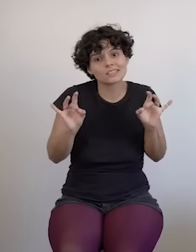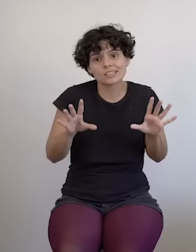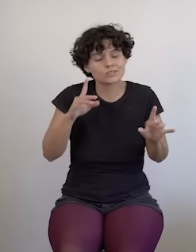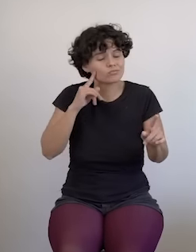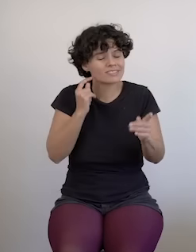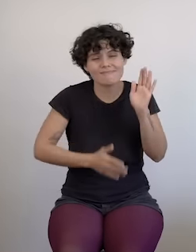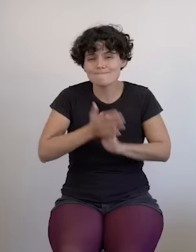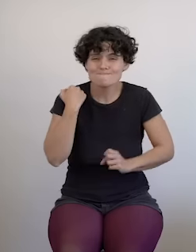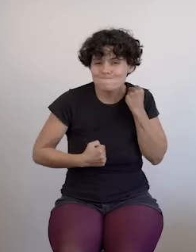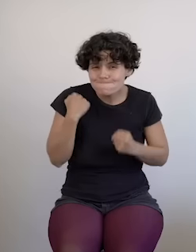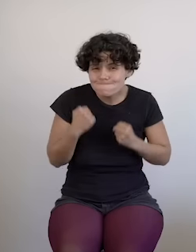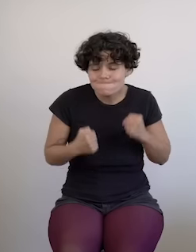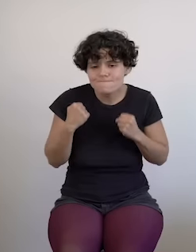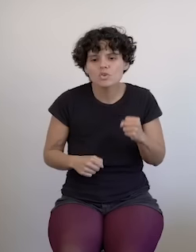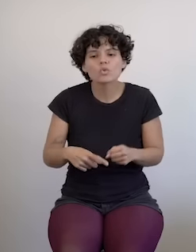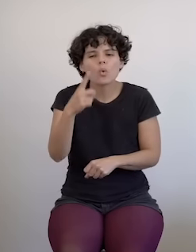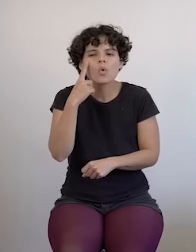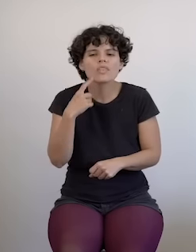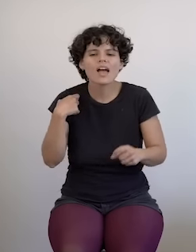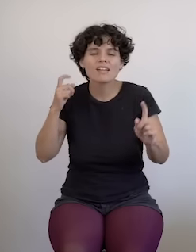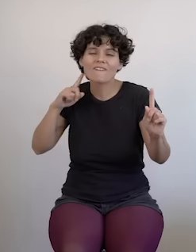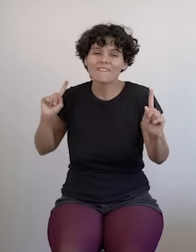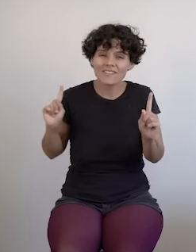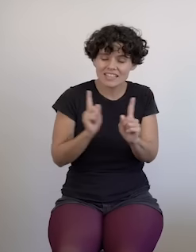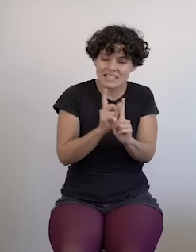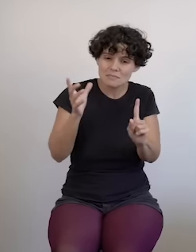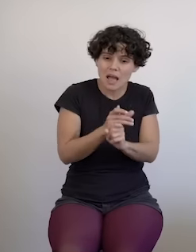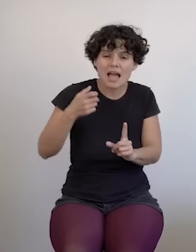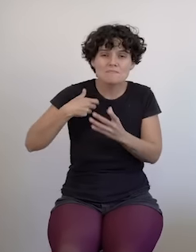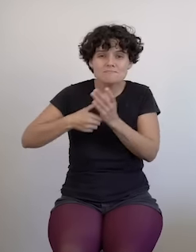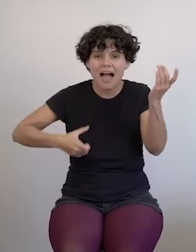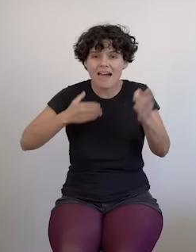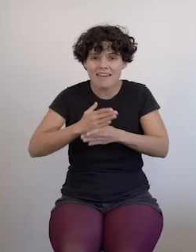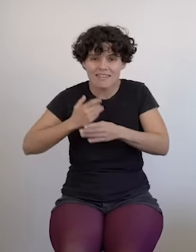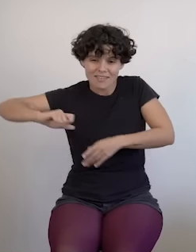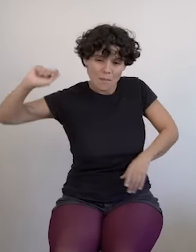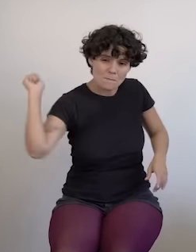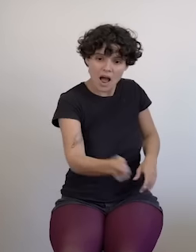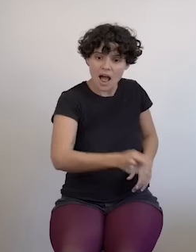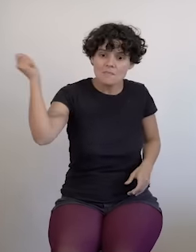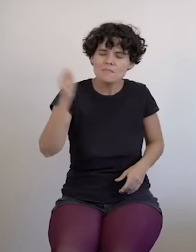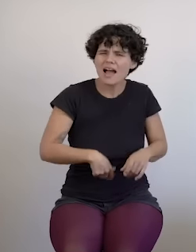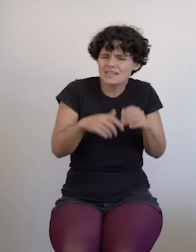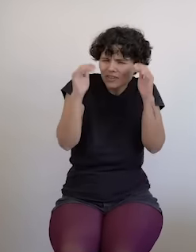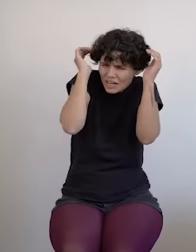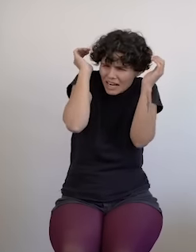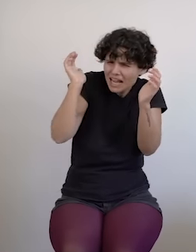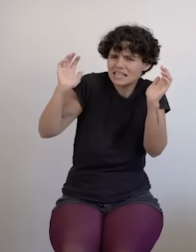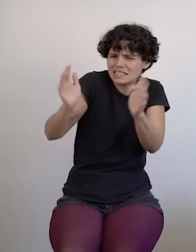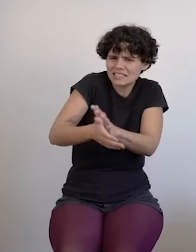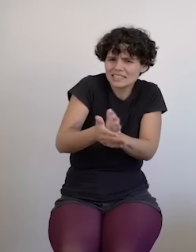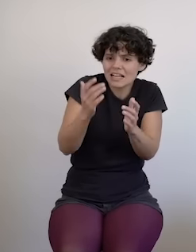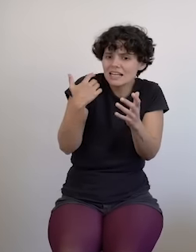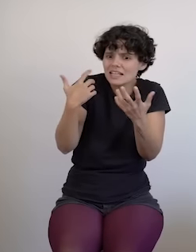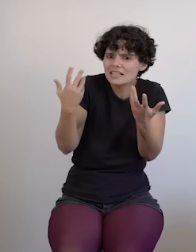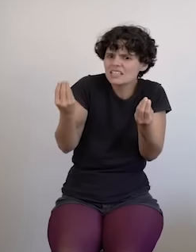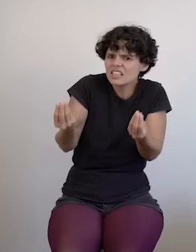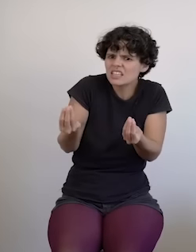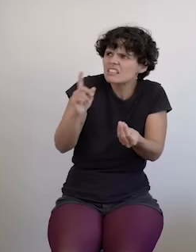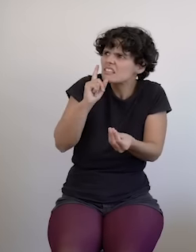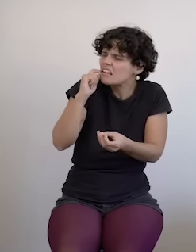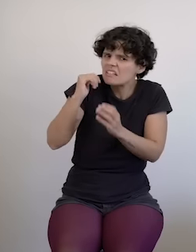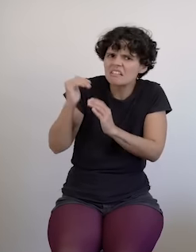te quedaban a palo. Y yo me acuerdo que una vez llego y me pesca uno y me bajara a puros palos así. Y yo así agarrando